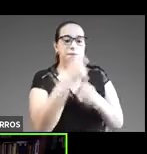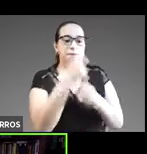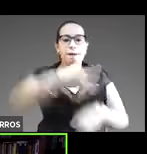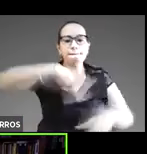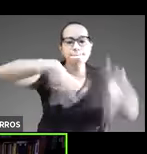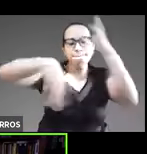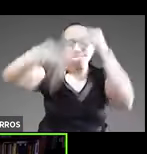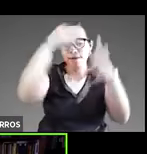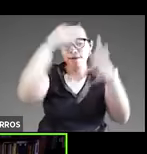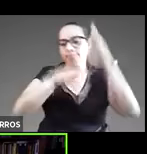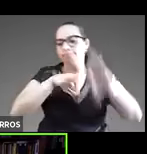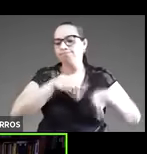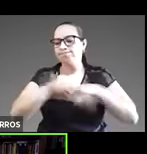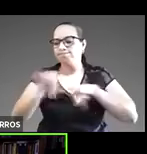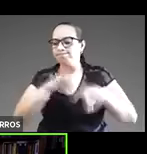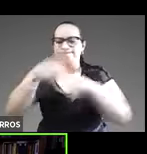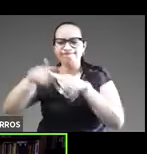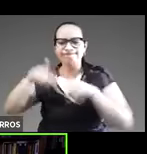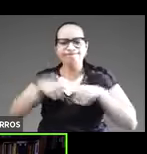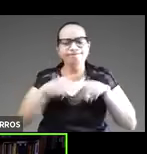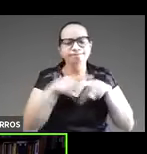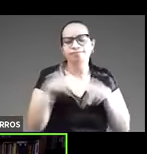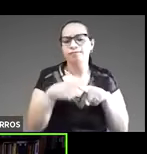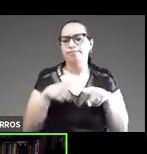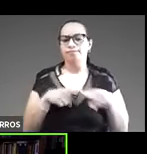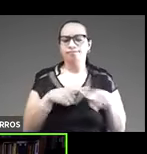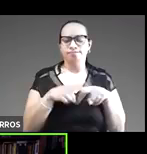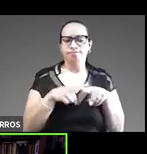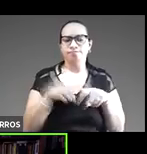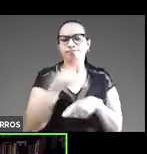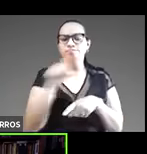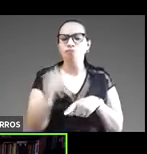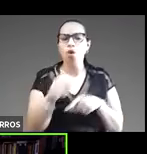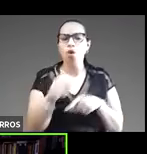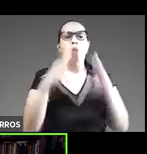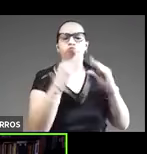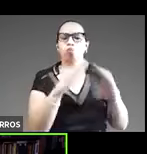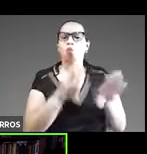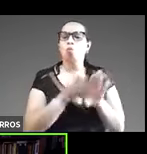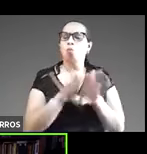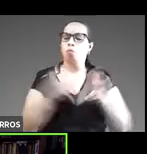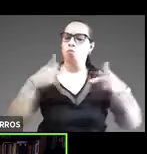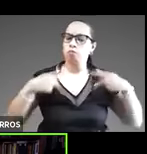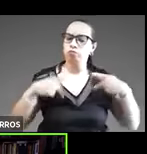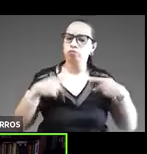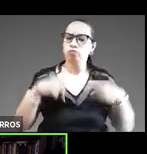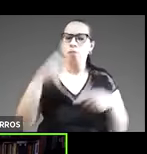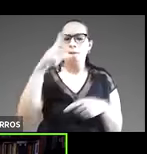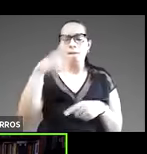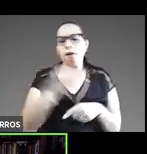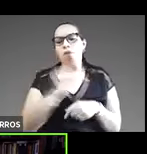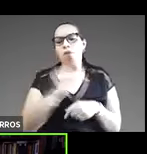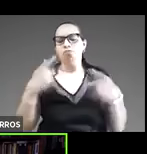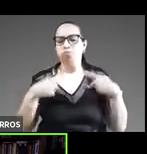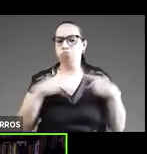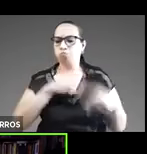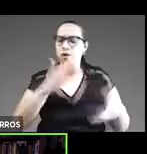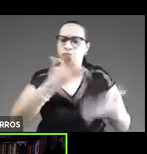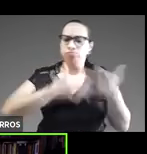oficios y la formación del sujeto para que confíe en los demás y entonces pueda